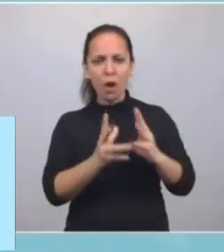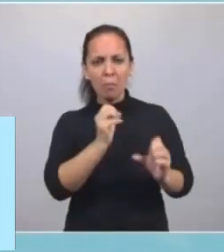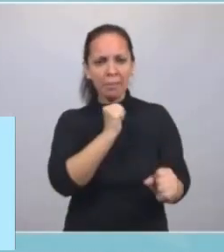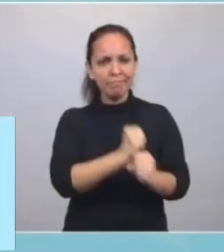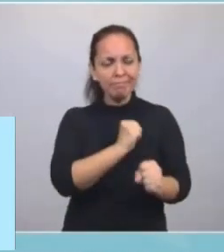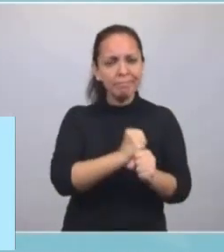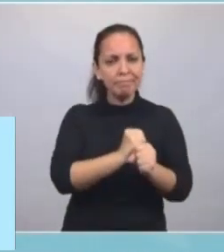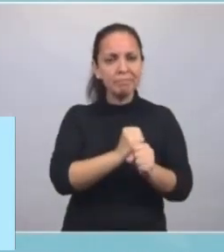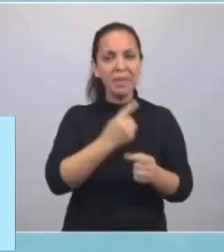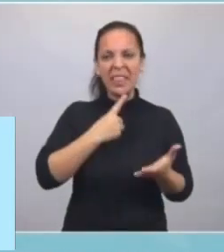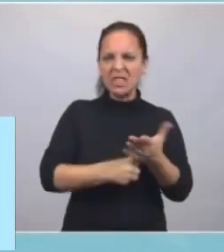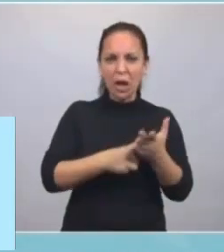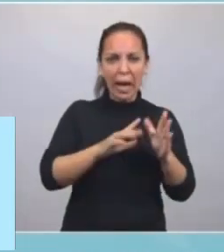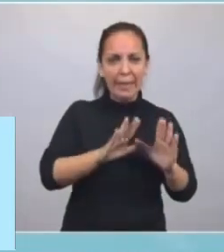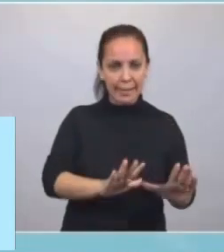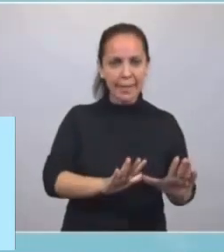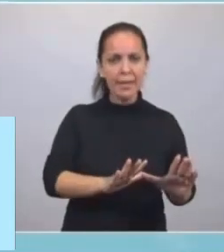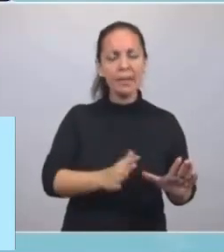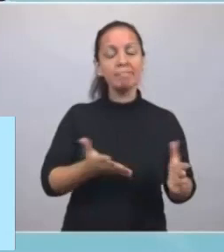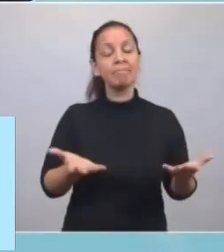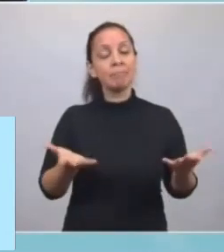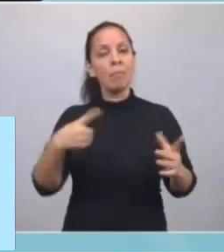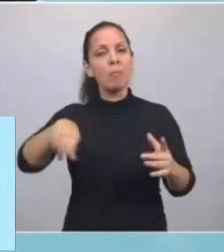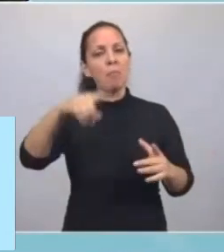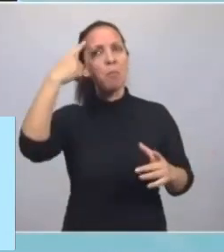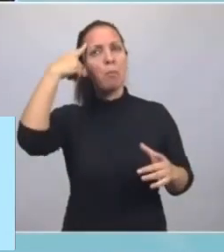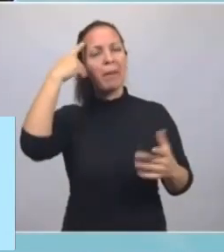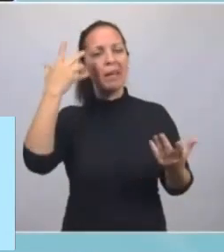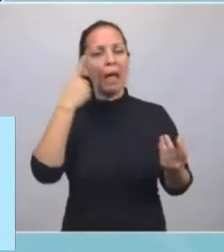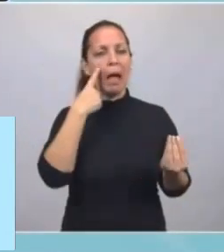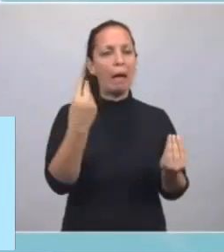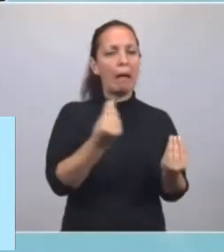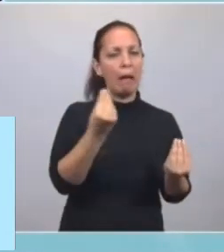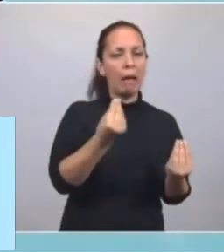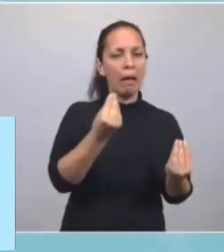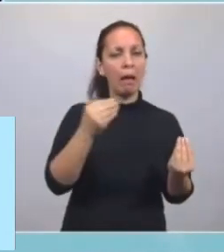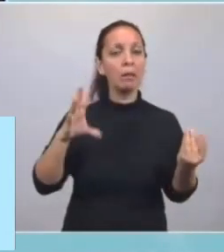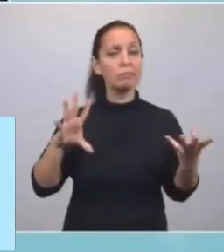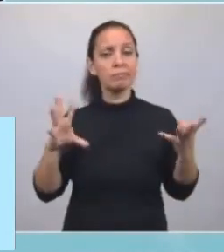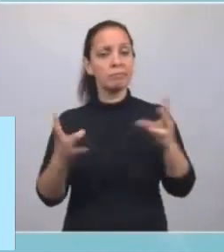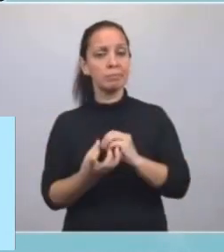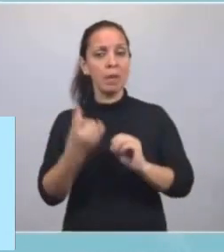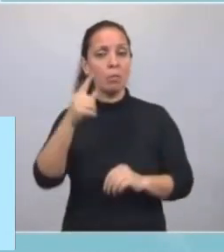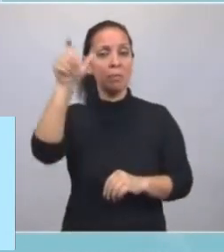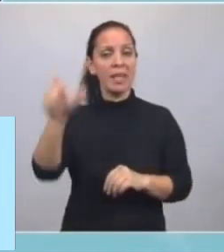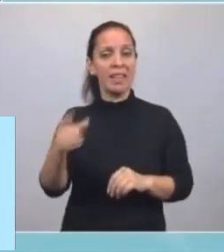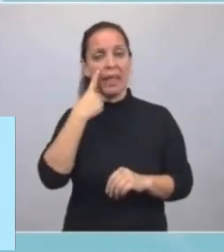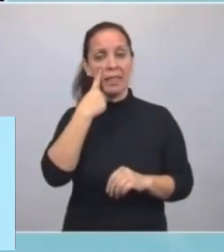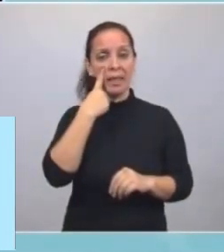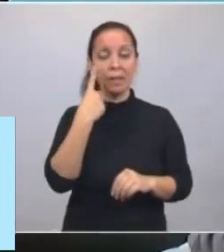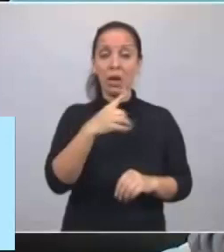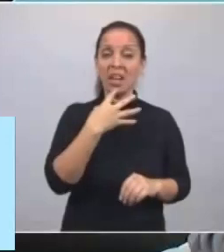con esa política puede pensar en la avivada que está perjudicando un intendente pero lo que está haciendo